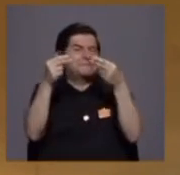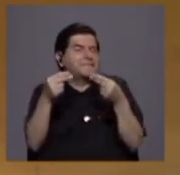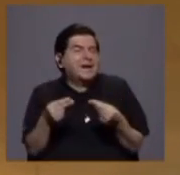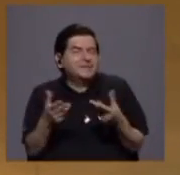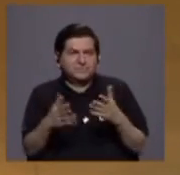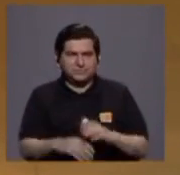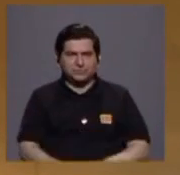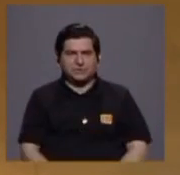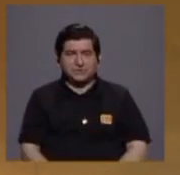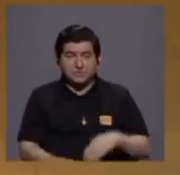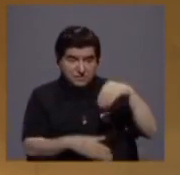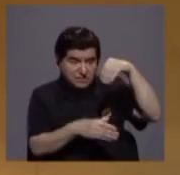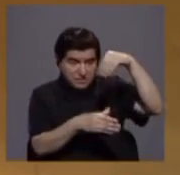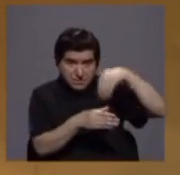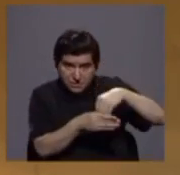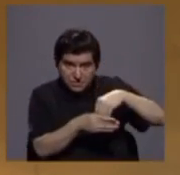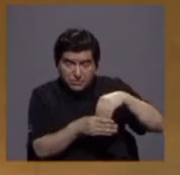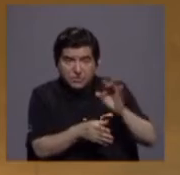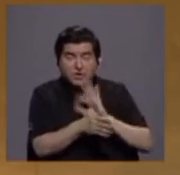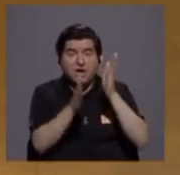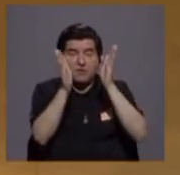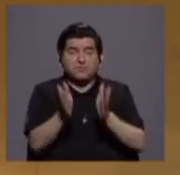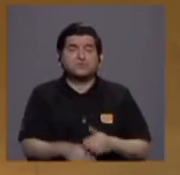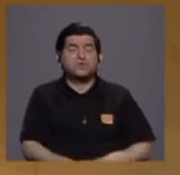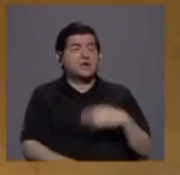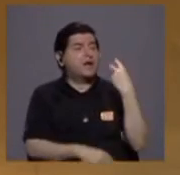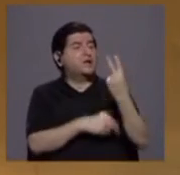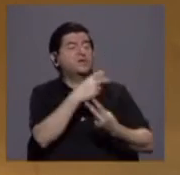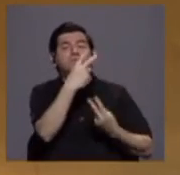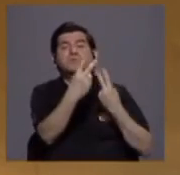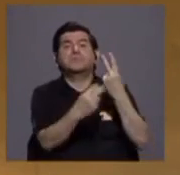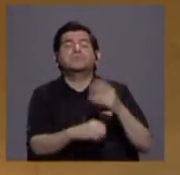que impliquen que los funcionarios viajen?